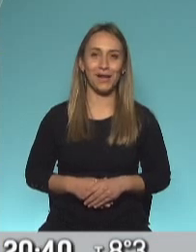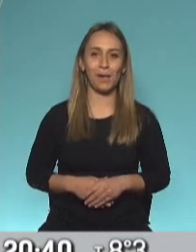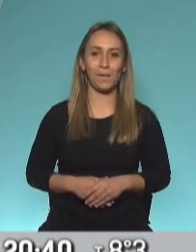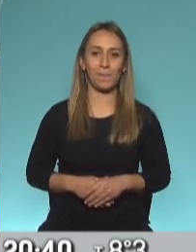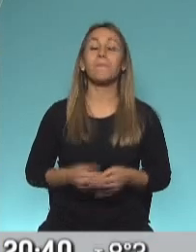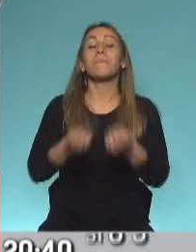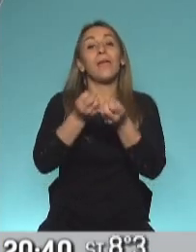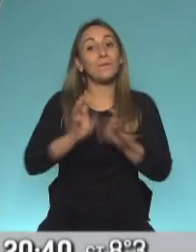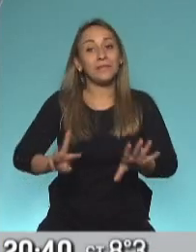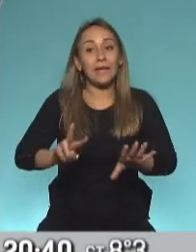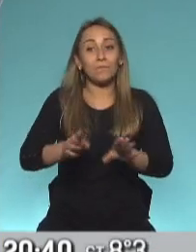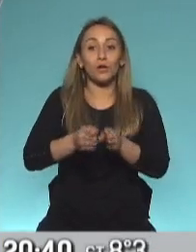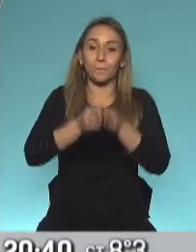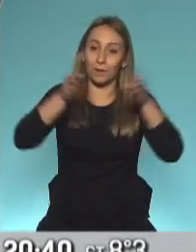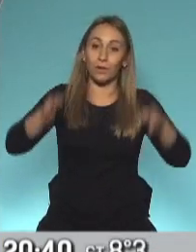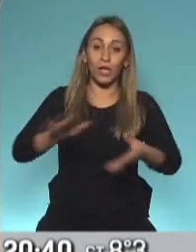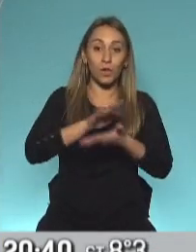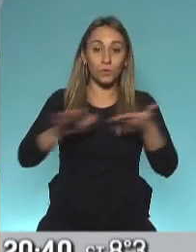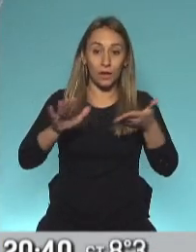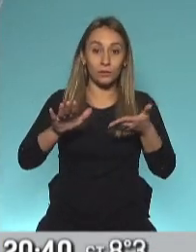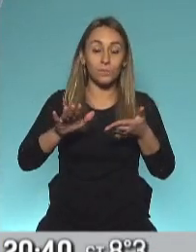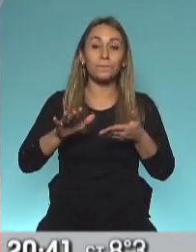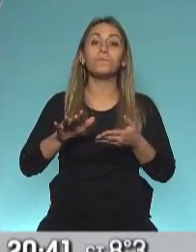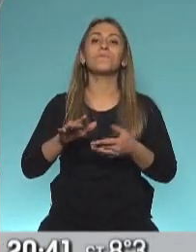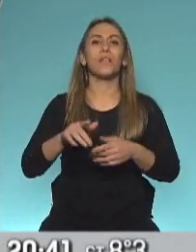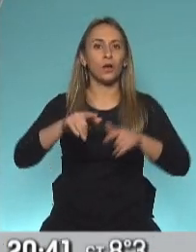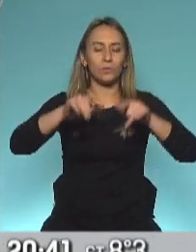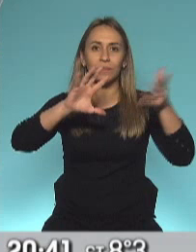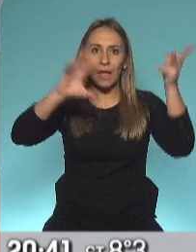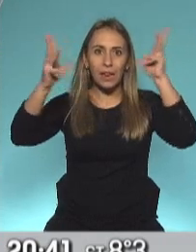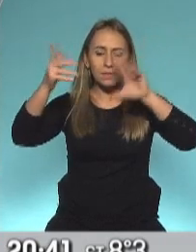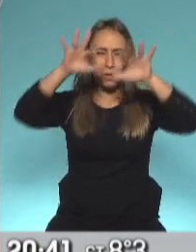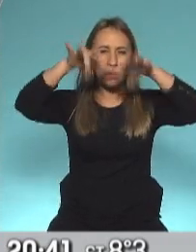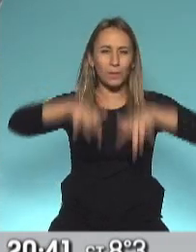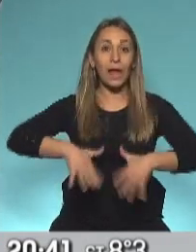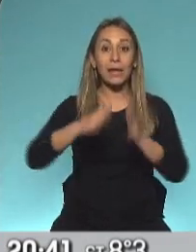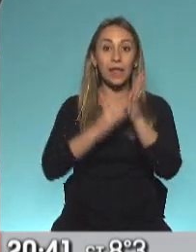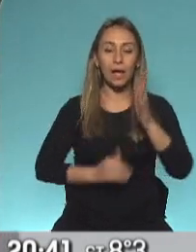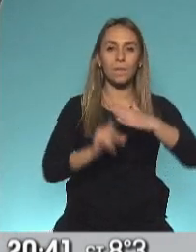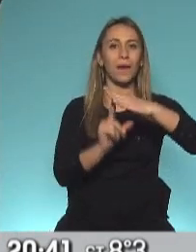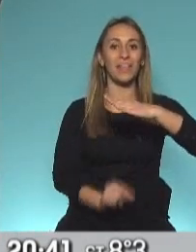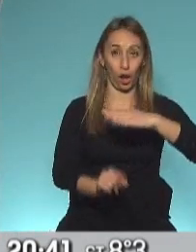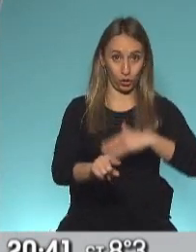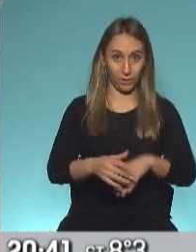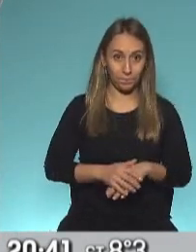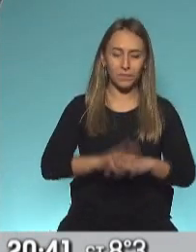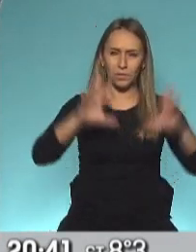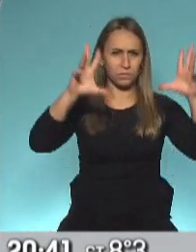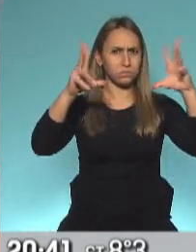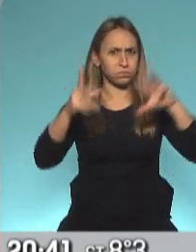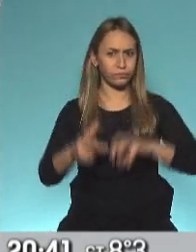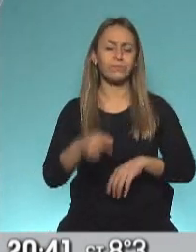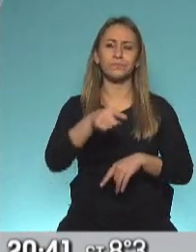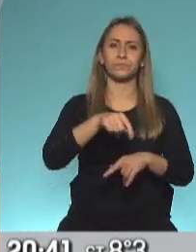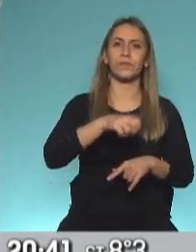arrancamos este nuevo bloque con el temporal de nieve en la patagonia ha provocado grandes daños en la actividad